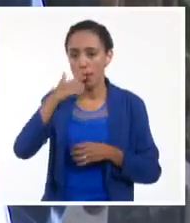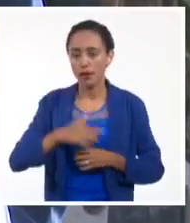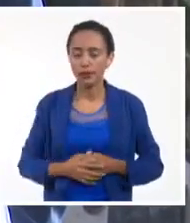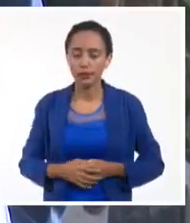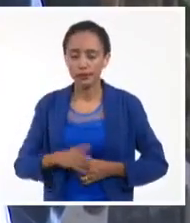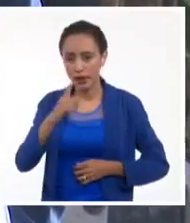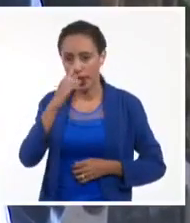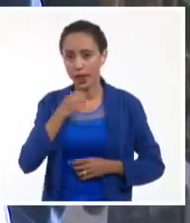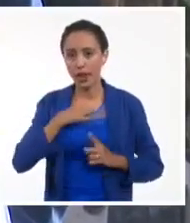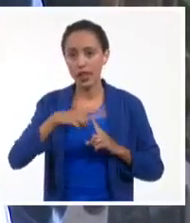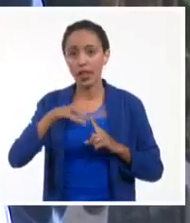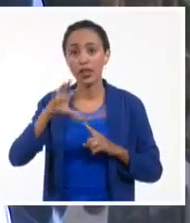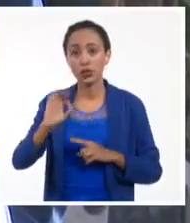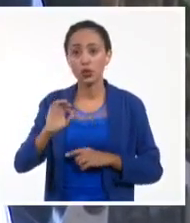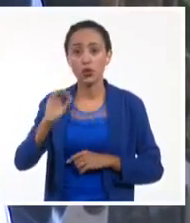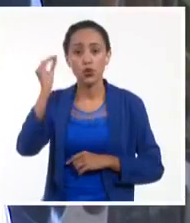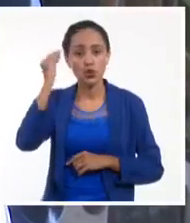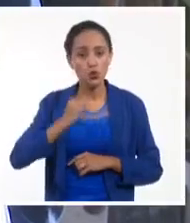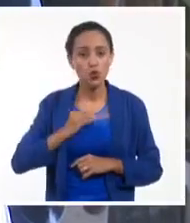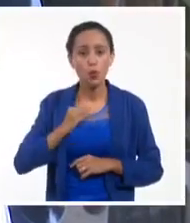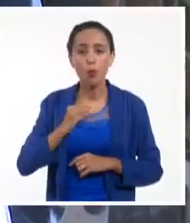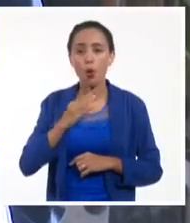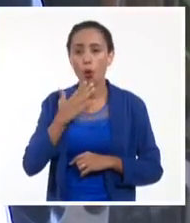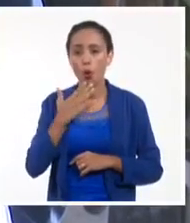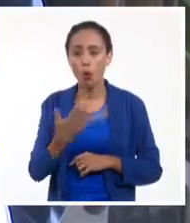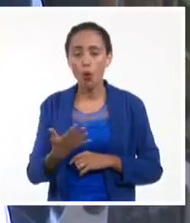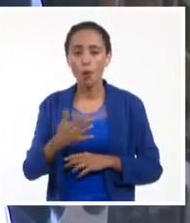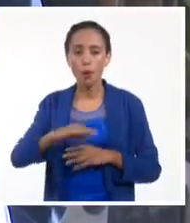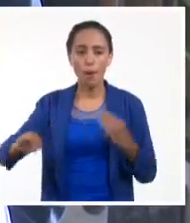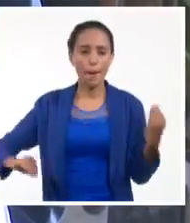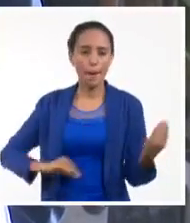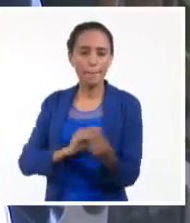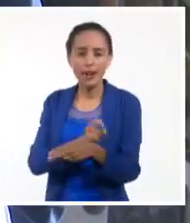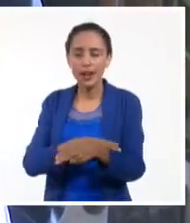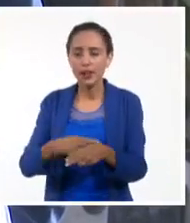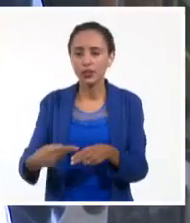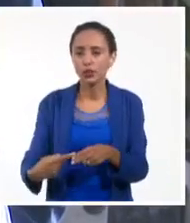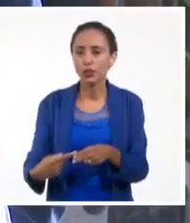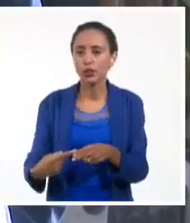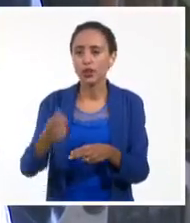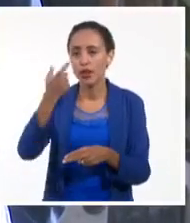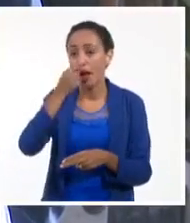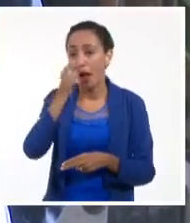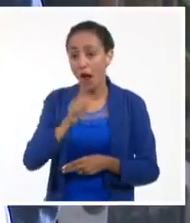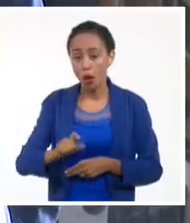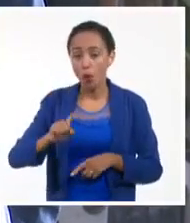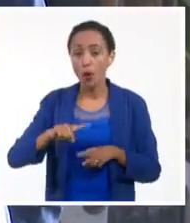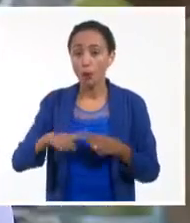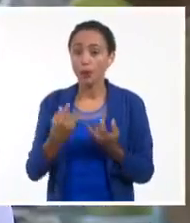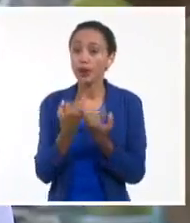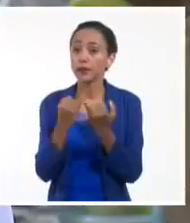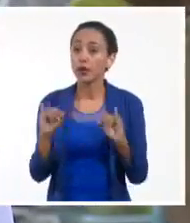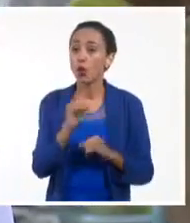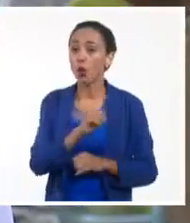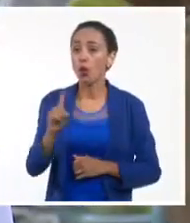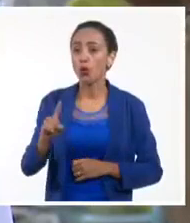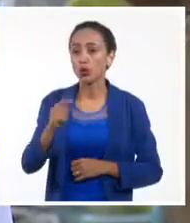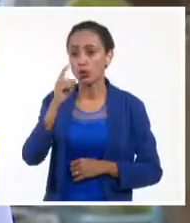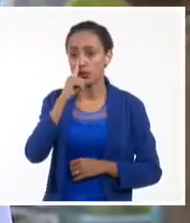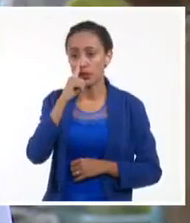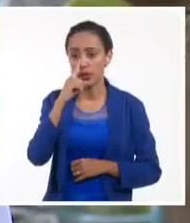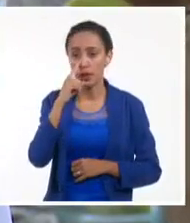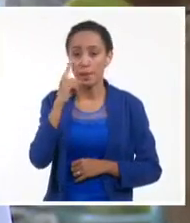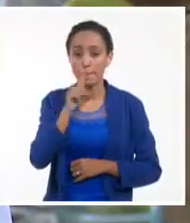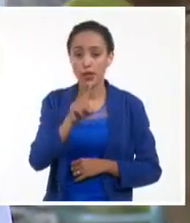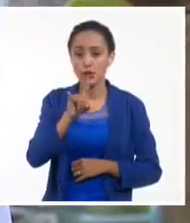supo dar un nuevo rumbo a la historia de Angola con la proclamación de la independencia en 11 de